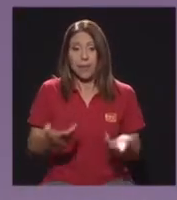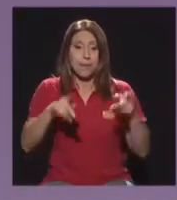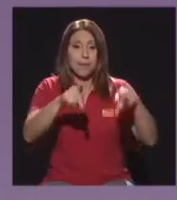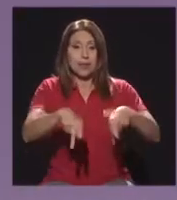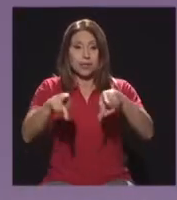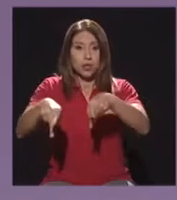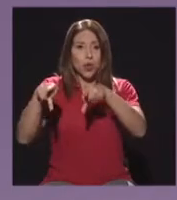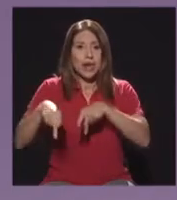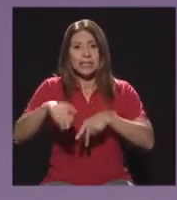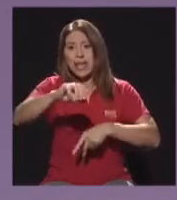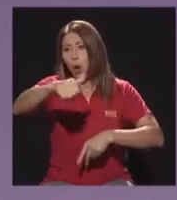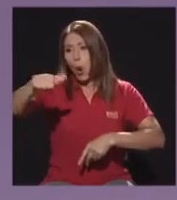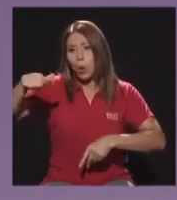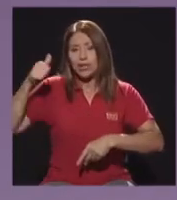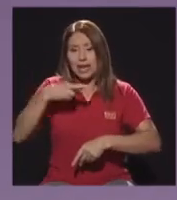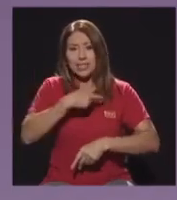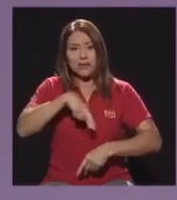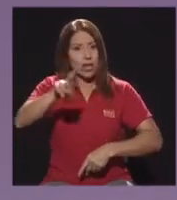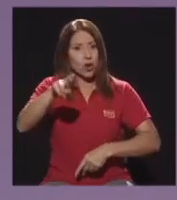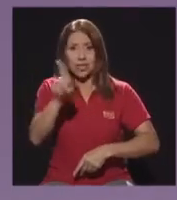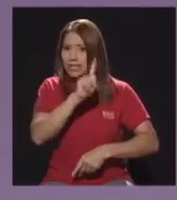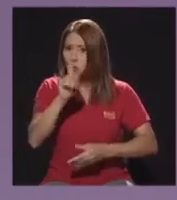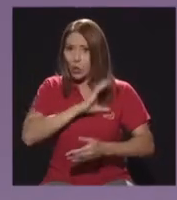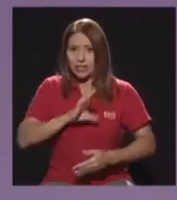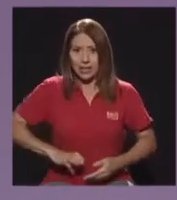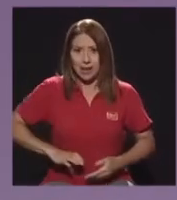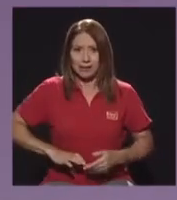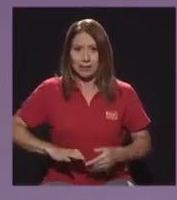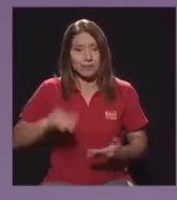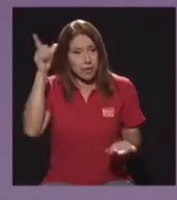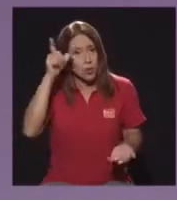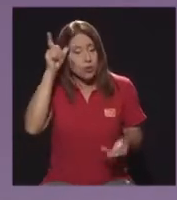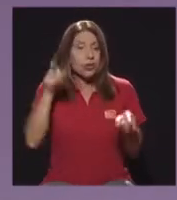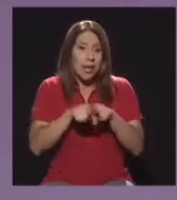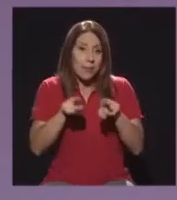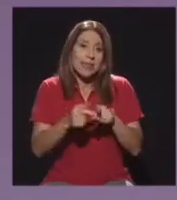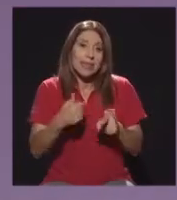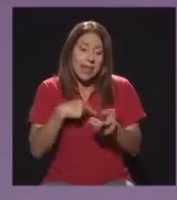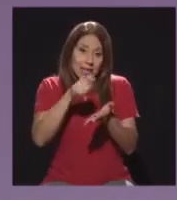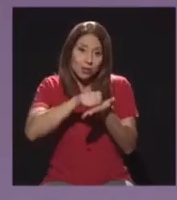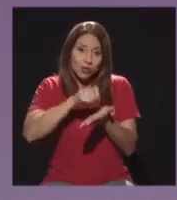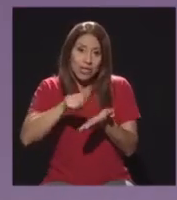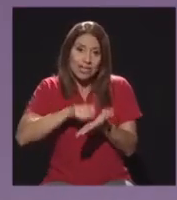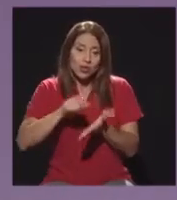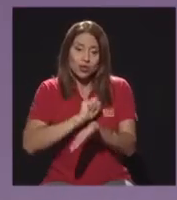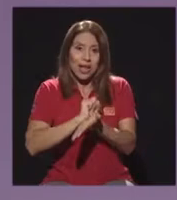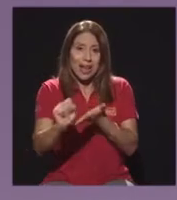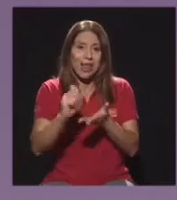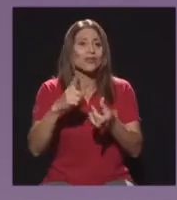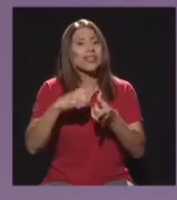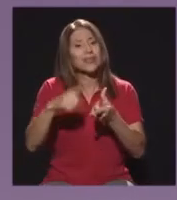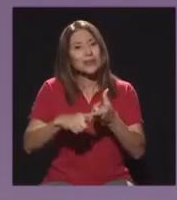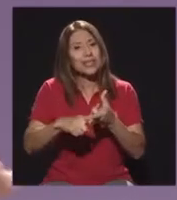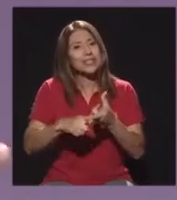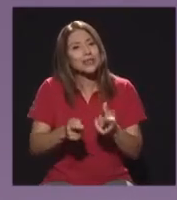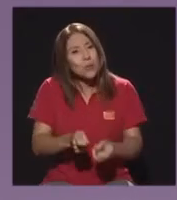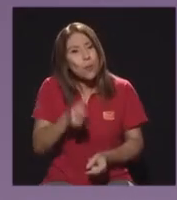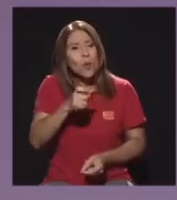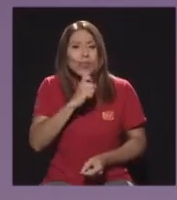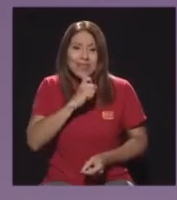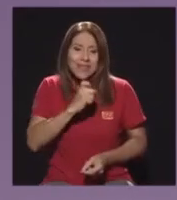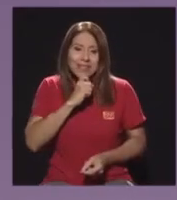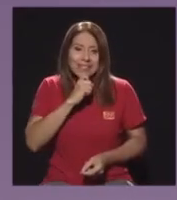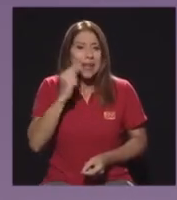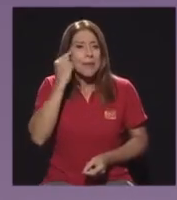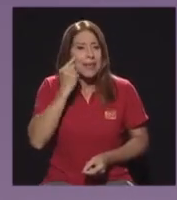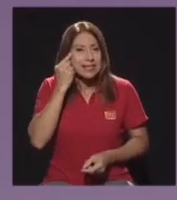personas de otras religiones no cristianas y que por supuesto también tienen sus textos sagrados entonces es un poco difícil pensar que se va a